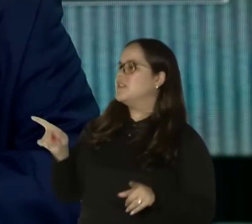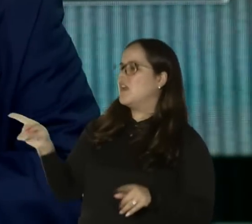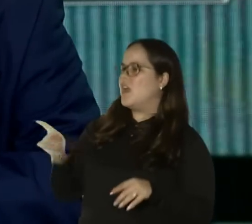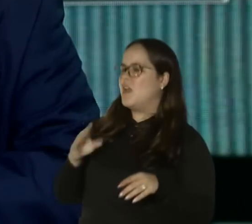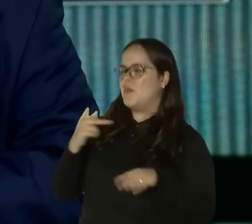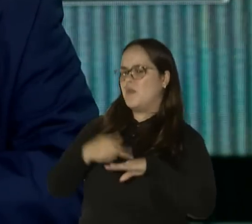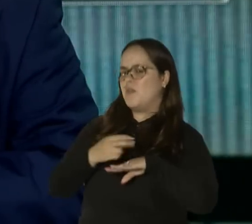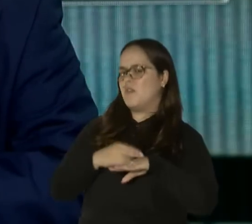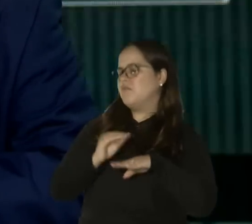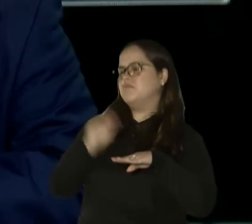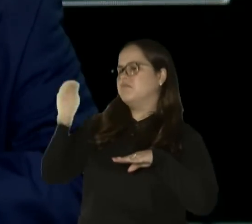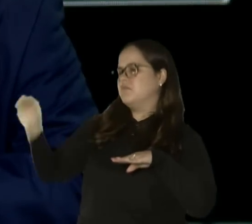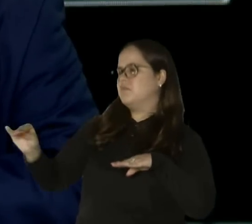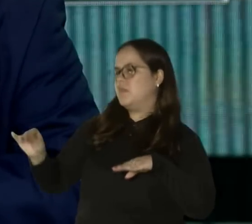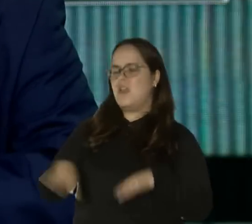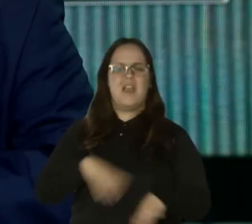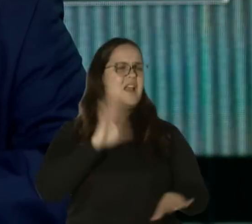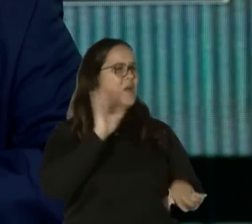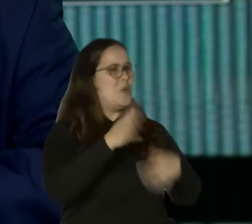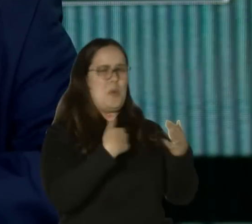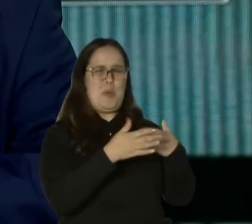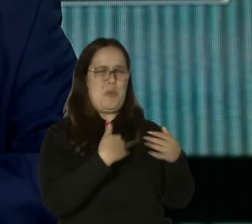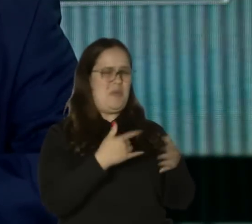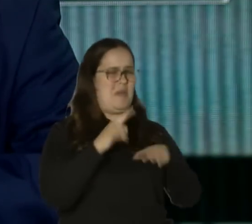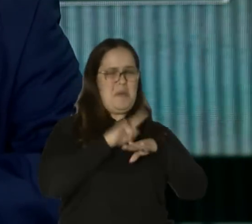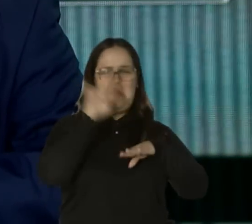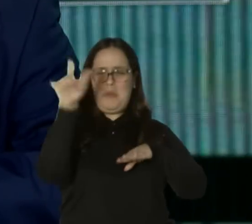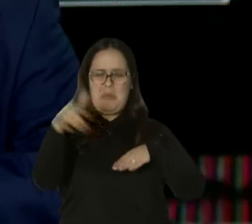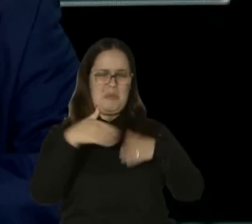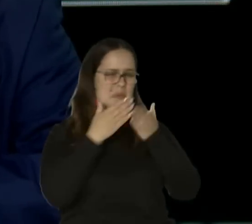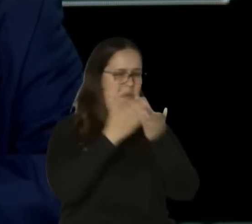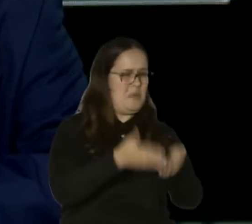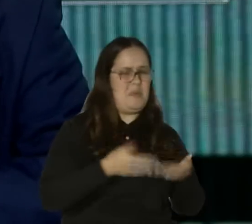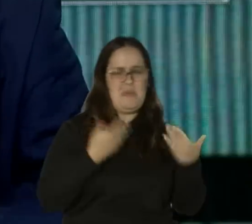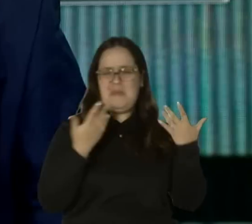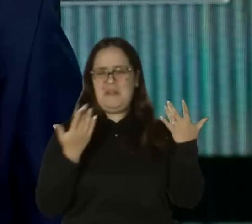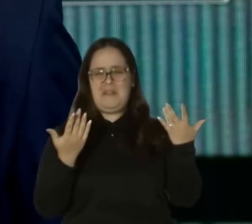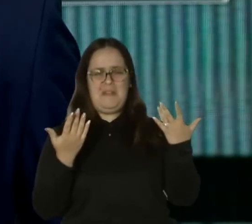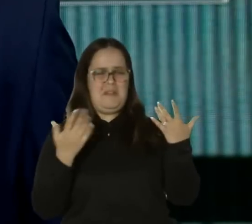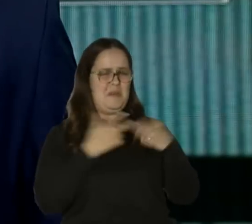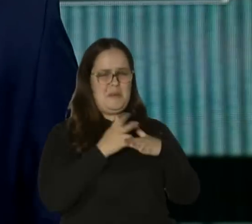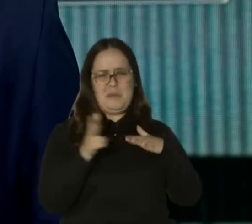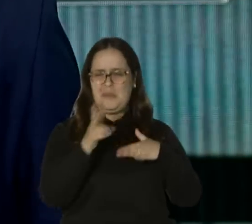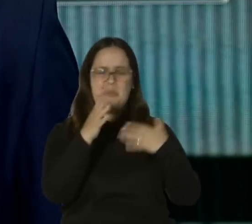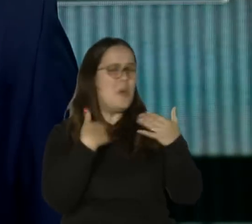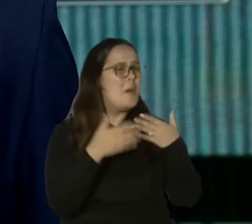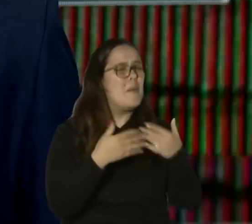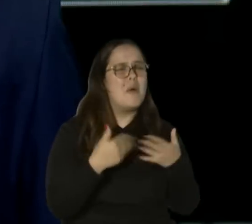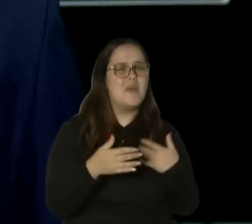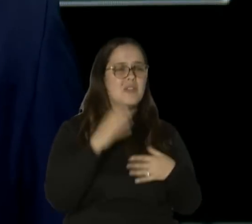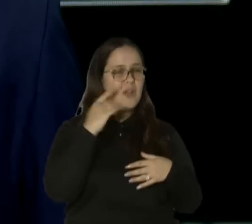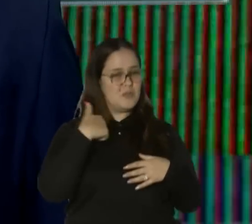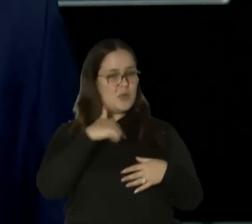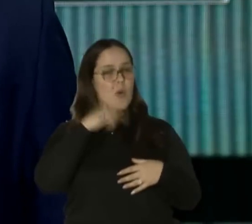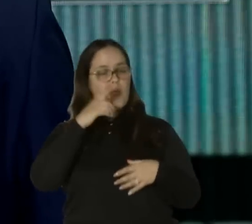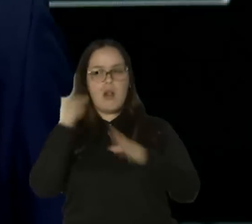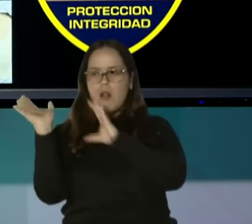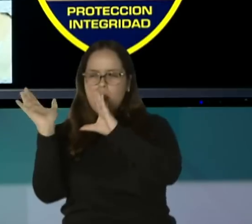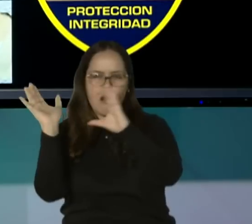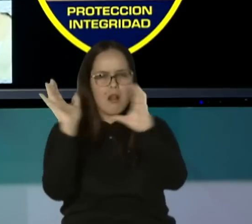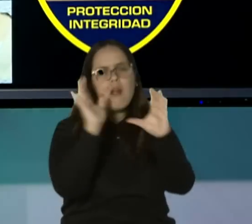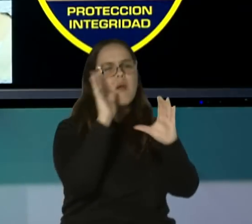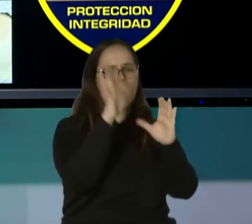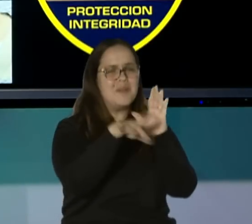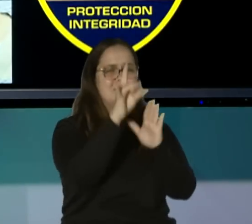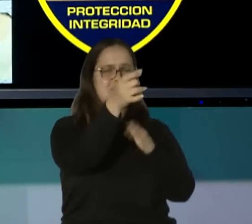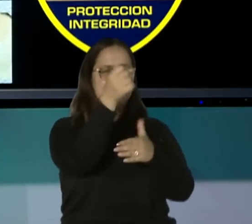se puede ir fuera de Puerto Rico. Se puede ir por mar, por tieja, por aire. La garantía es que te vamos a perseguir y te vamos a arrestar. Así que,